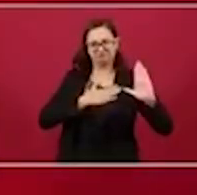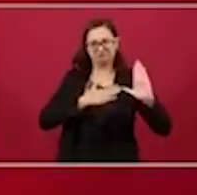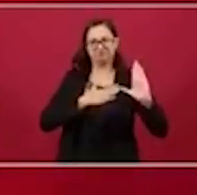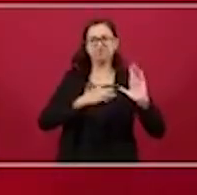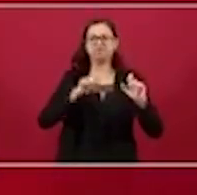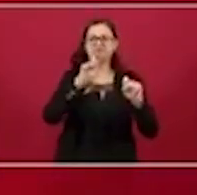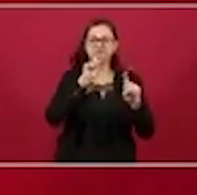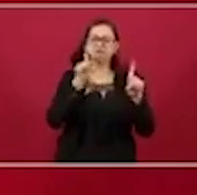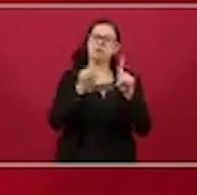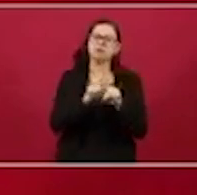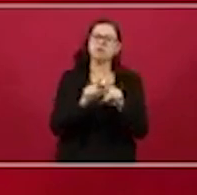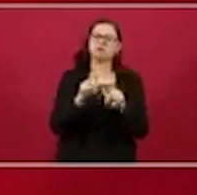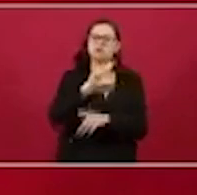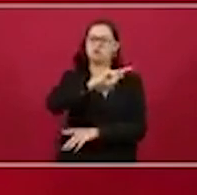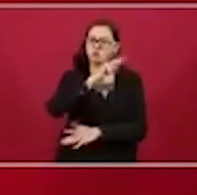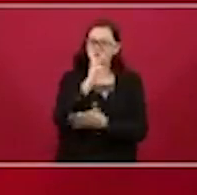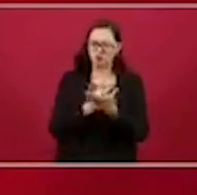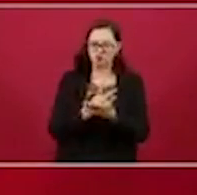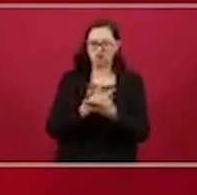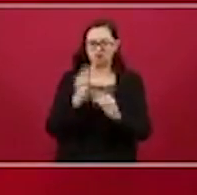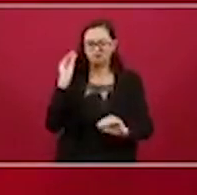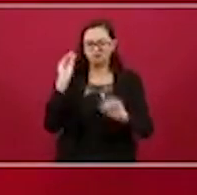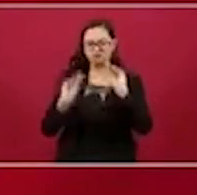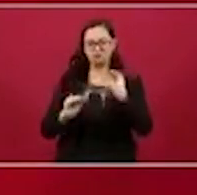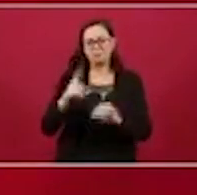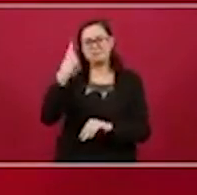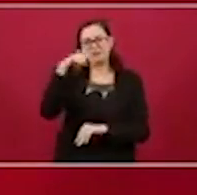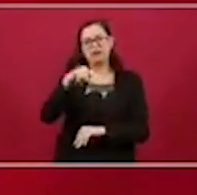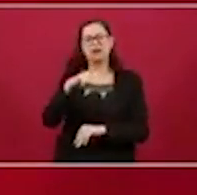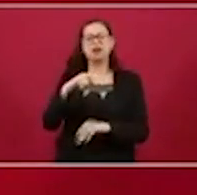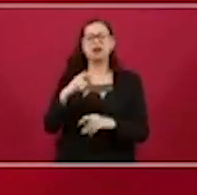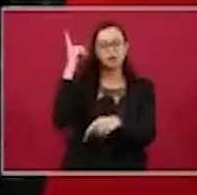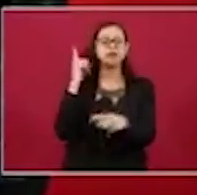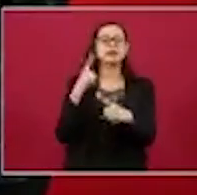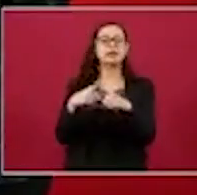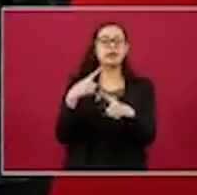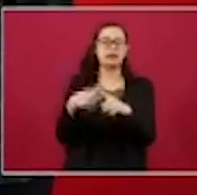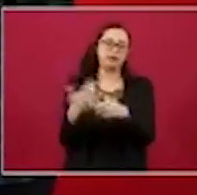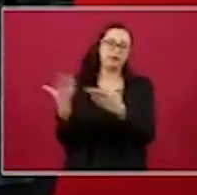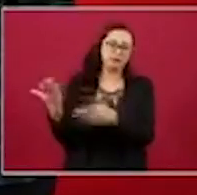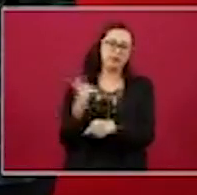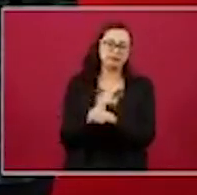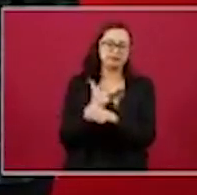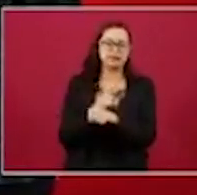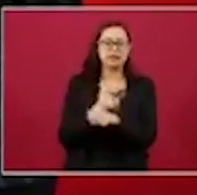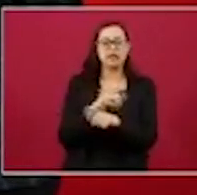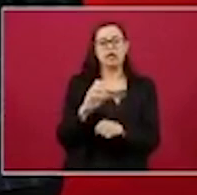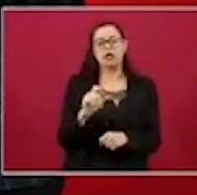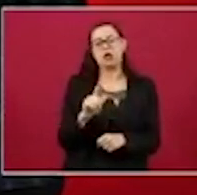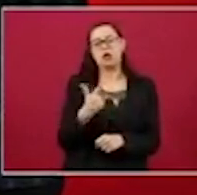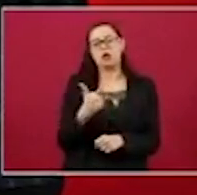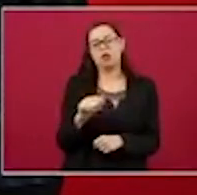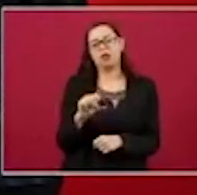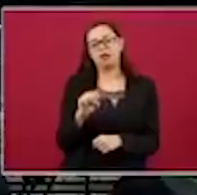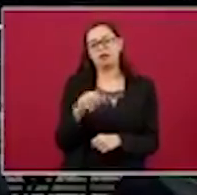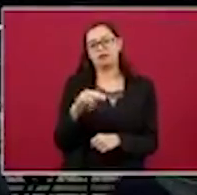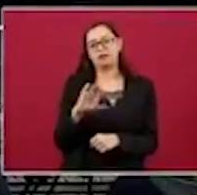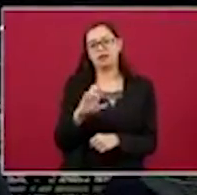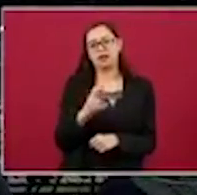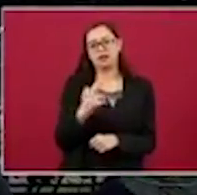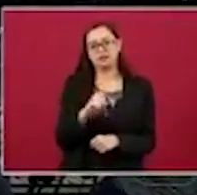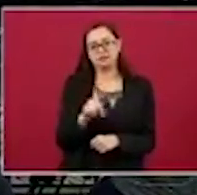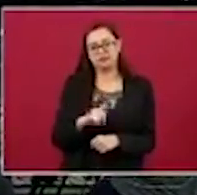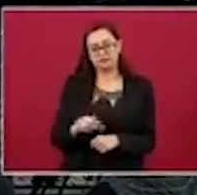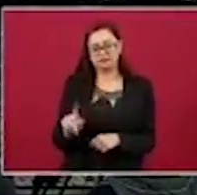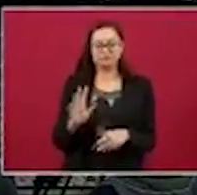con programas que pueden llevar a cabo la igualdad entre hombres y mujeres al respecto el presidente andrés manuel lópez obrador señaló que